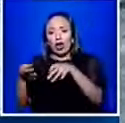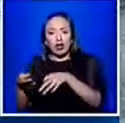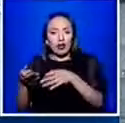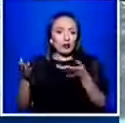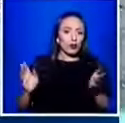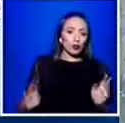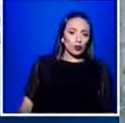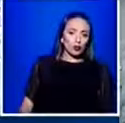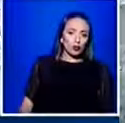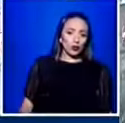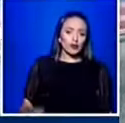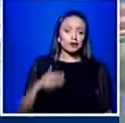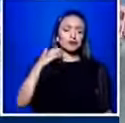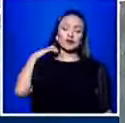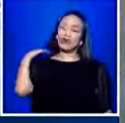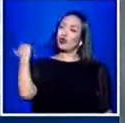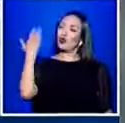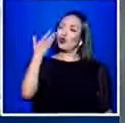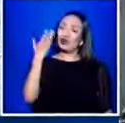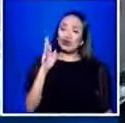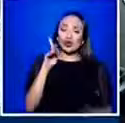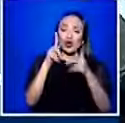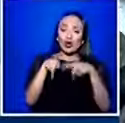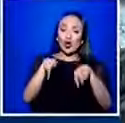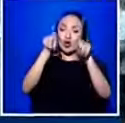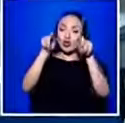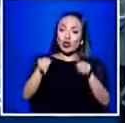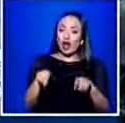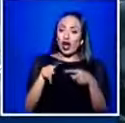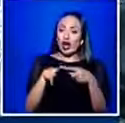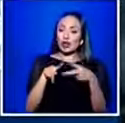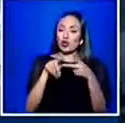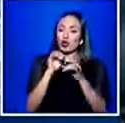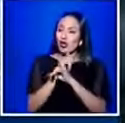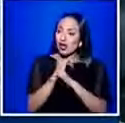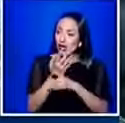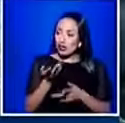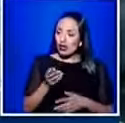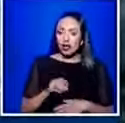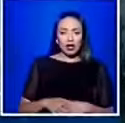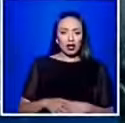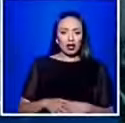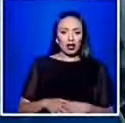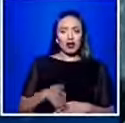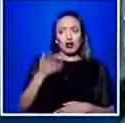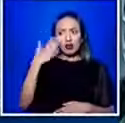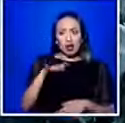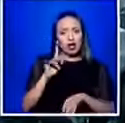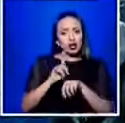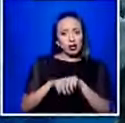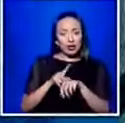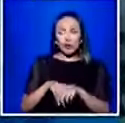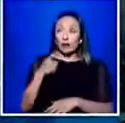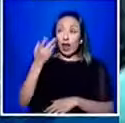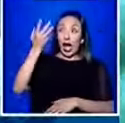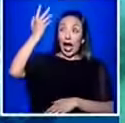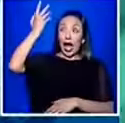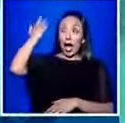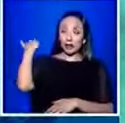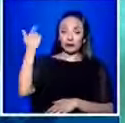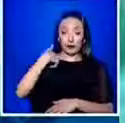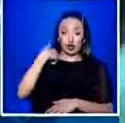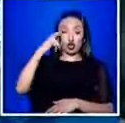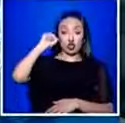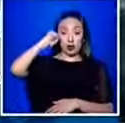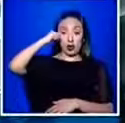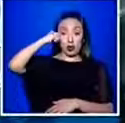contratos, ingenieros que hacen este contrato, que hace tiempo debían haber terminado, que no, según lo